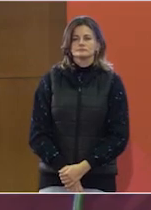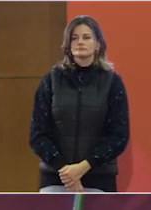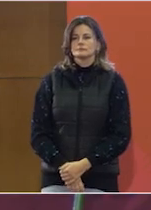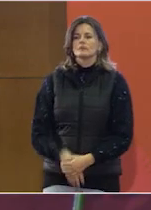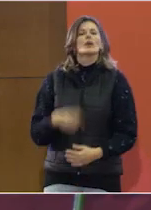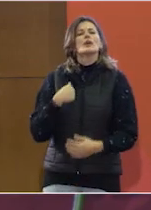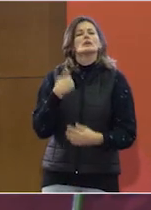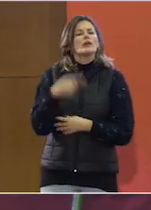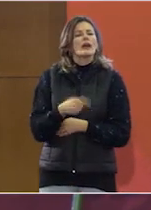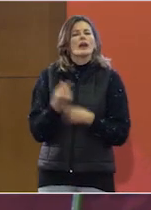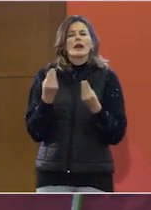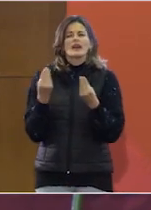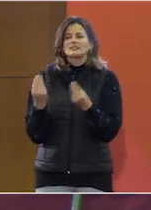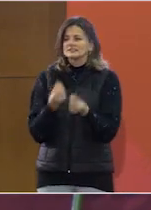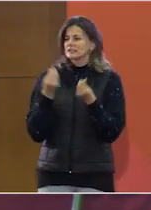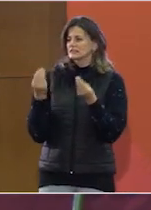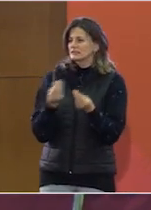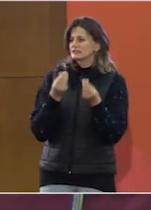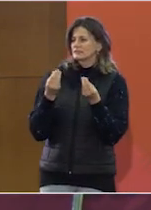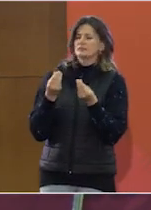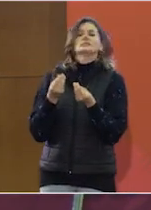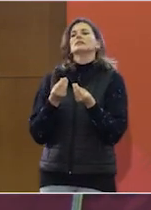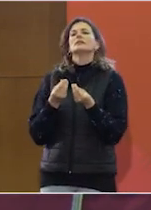Yo tengo la sensación